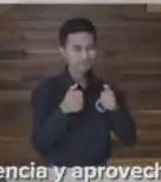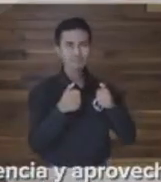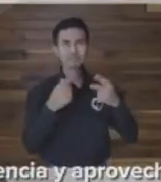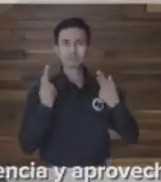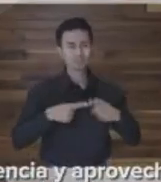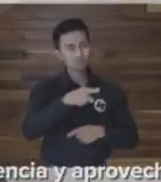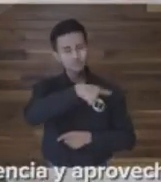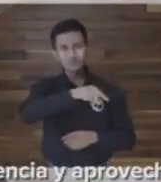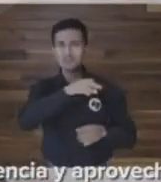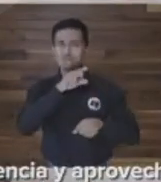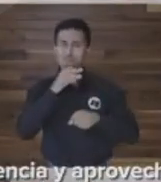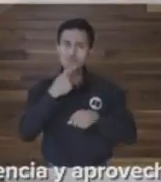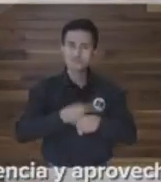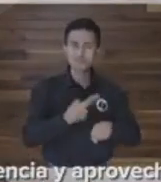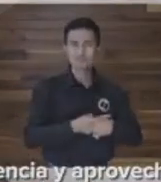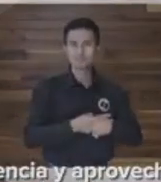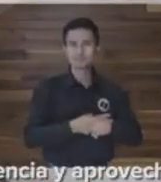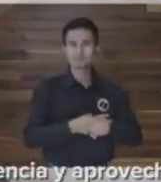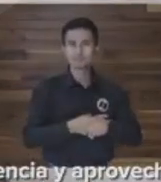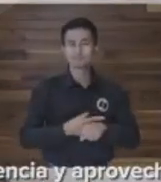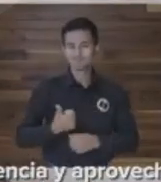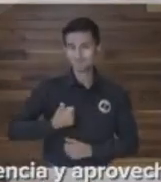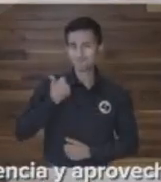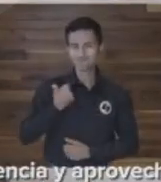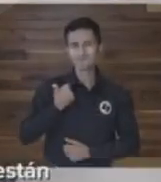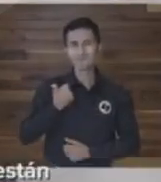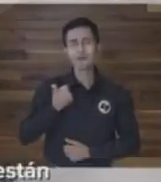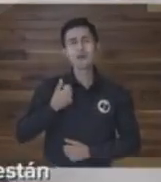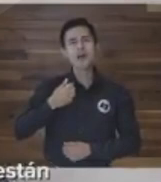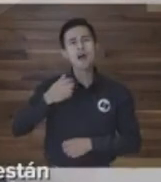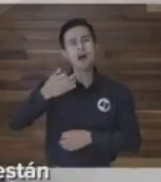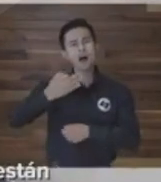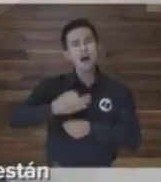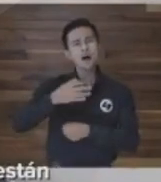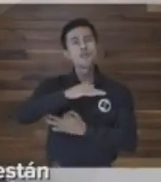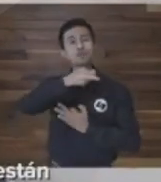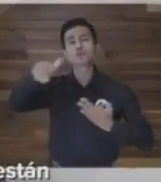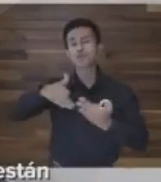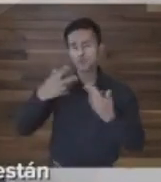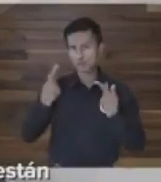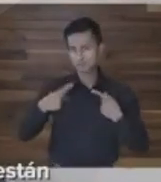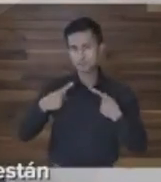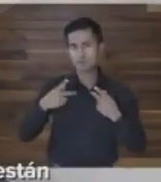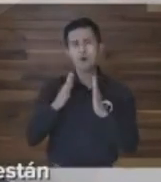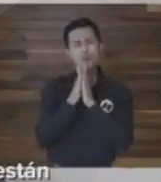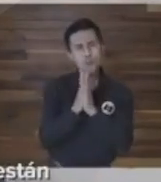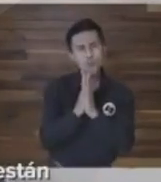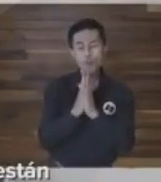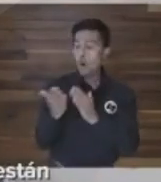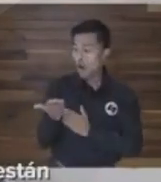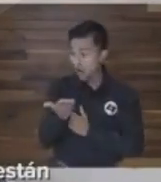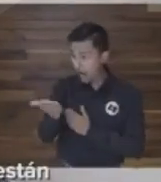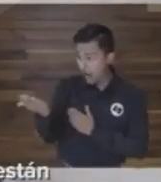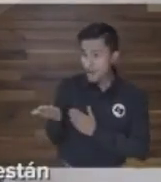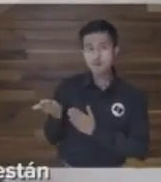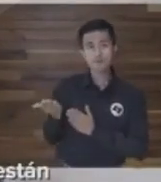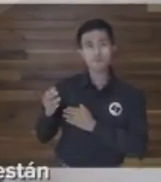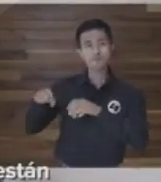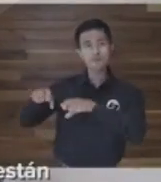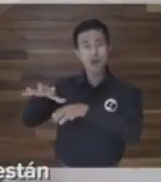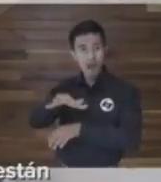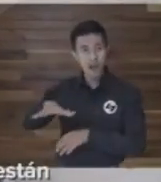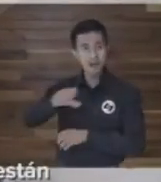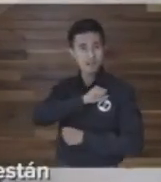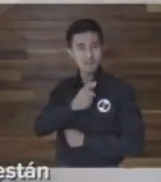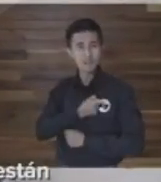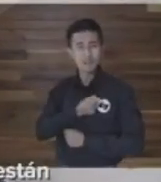contingencia. Y aprovecho para exhortar a todas y todos los guanajuatenses a tratar siempre con respeto y gratitud a quienes están en el frente de